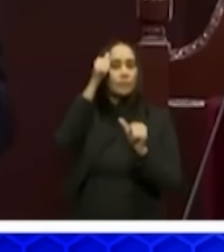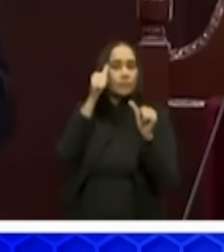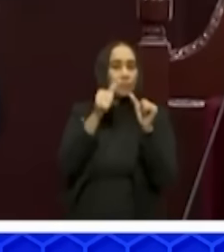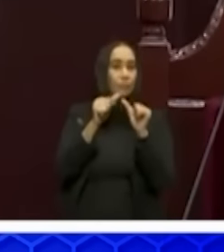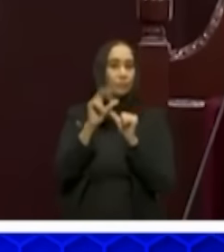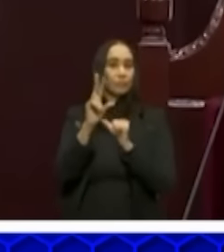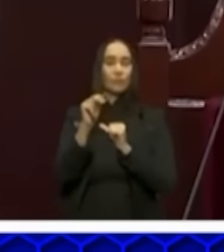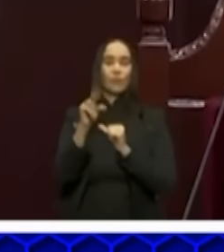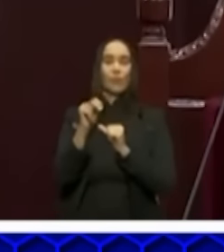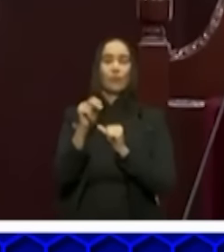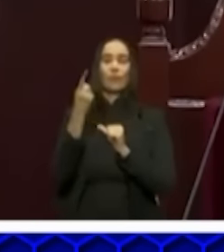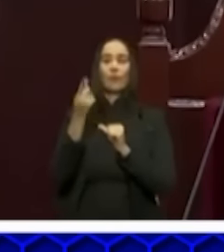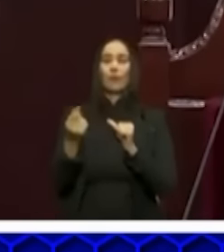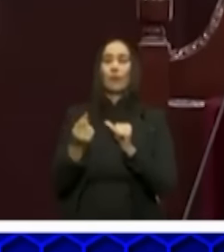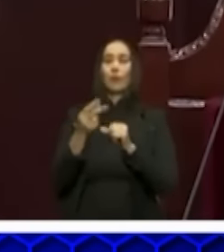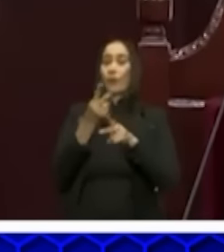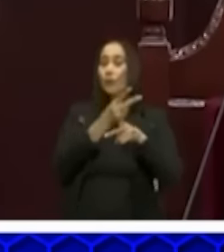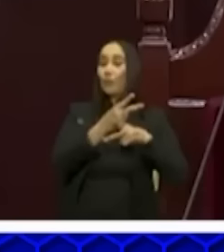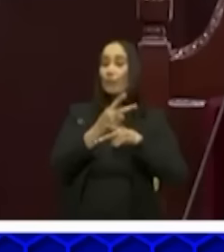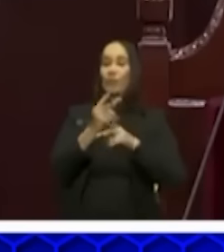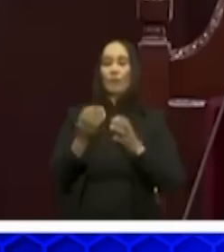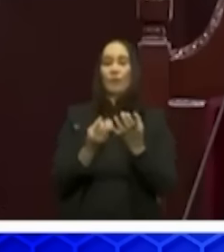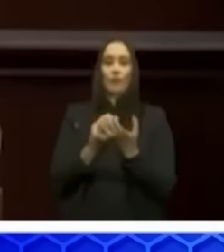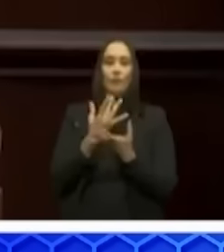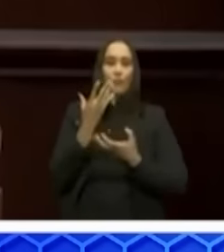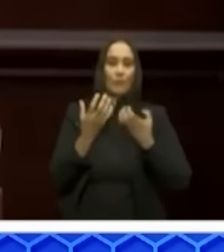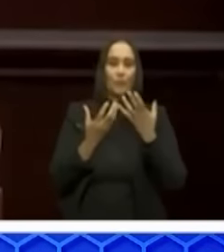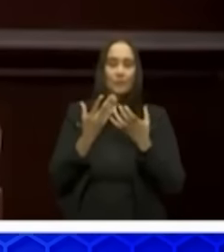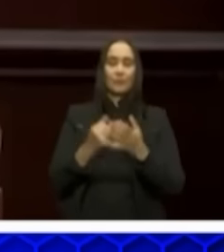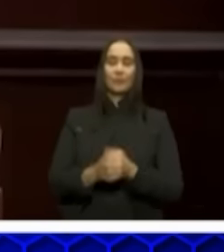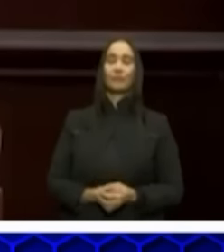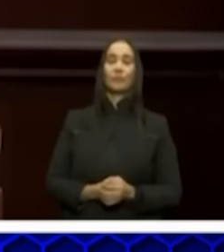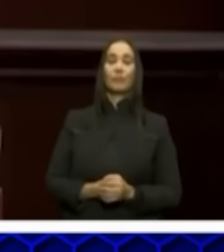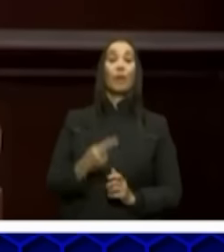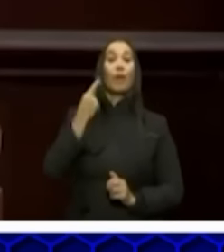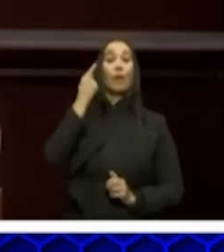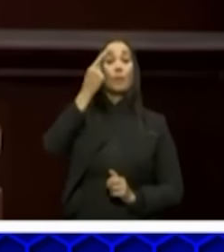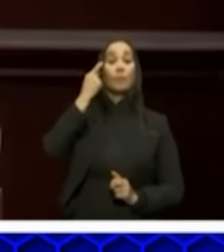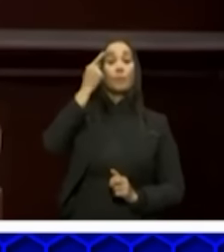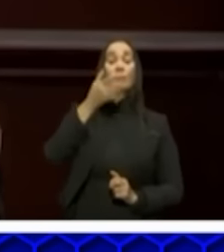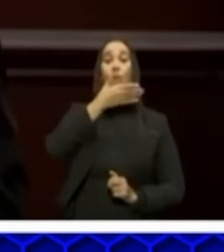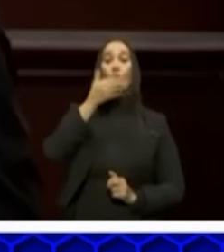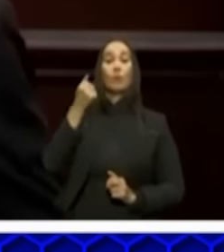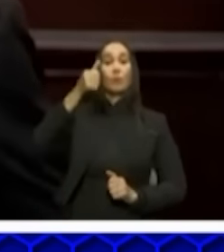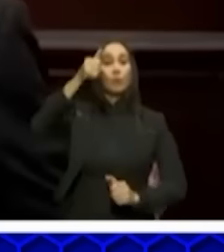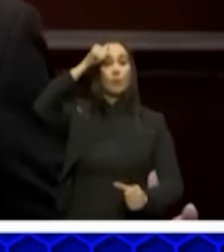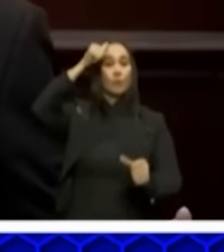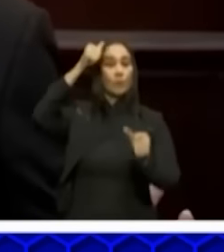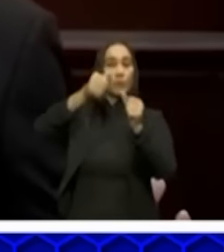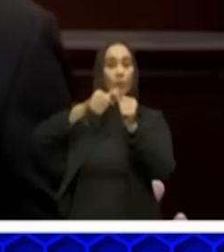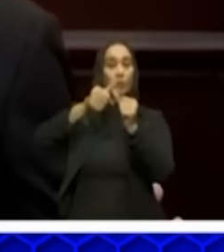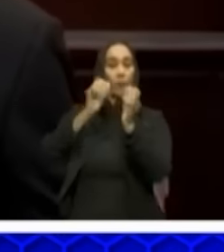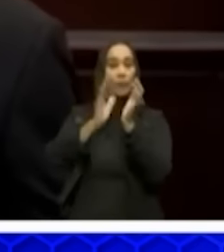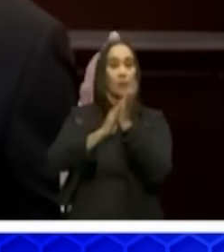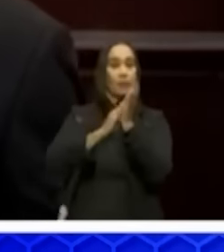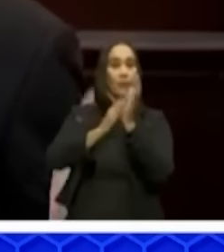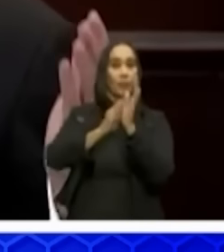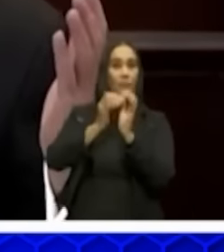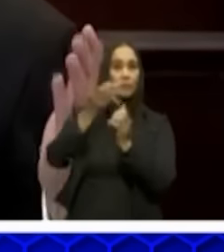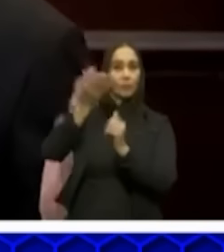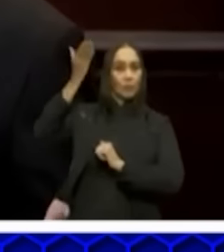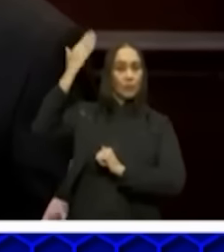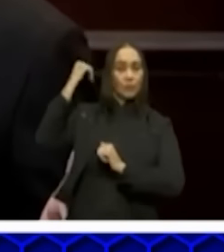toda la sociedad quiera o yo no quiera lo representa porque ellos ganan en unas elecciones que la gente vota por sus diputados y sus